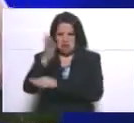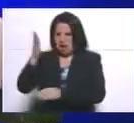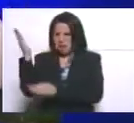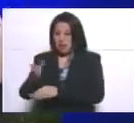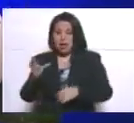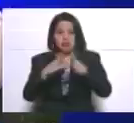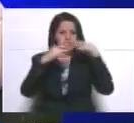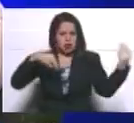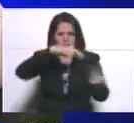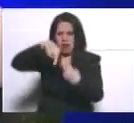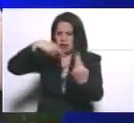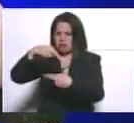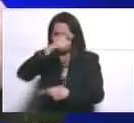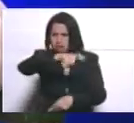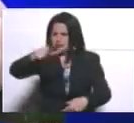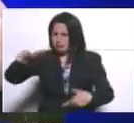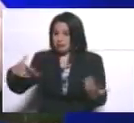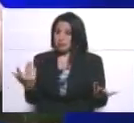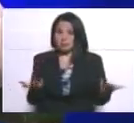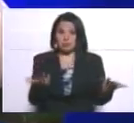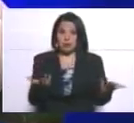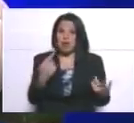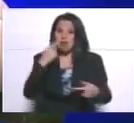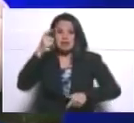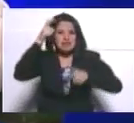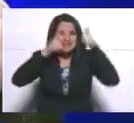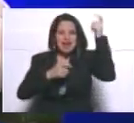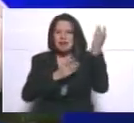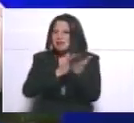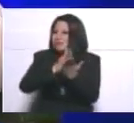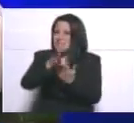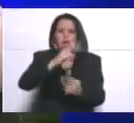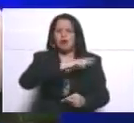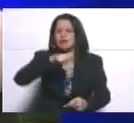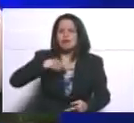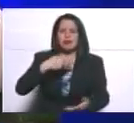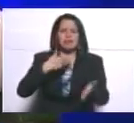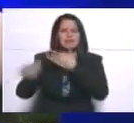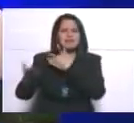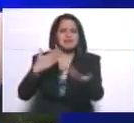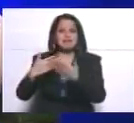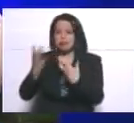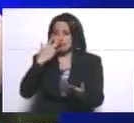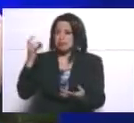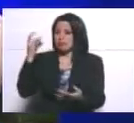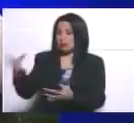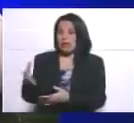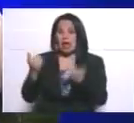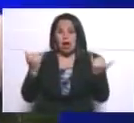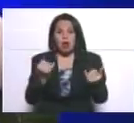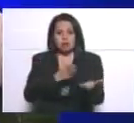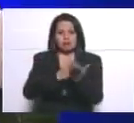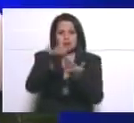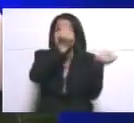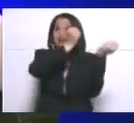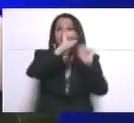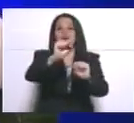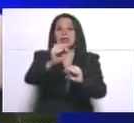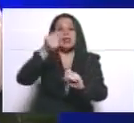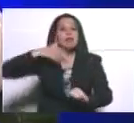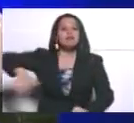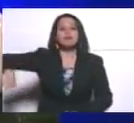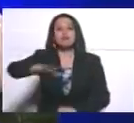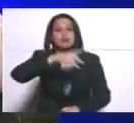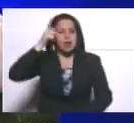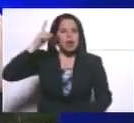Hugo Chávez, que nos legó el comandante Hugo Chávez y que estamos defendiendo, porque aquí no solamente es que seguimos el camino, sino que el pueblo de Venezuela